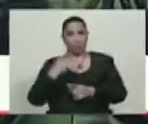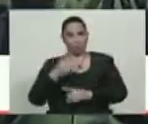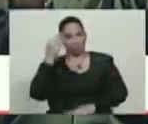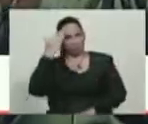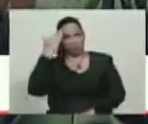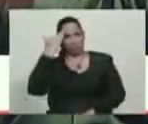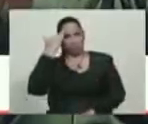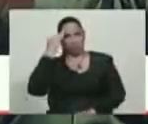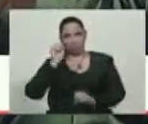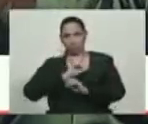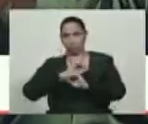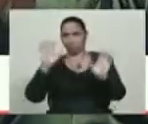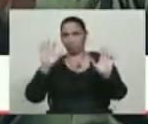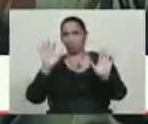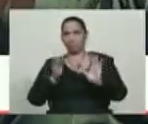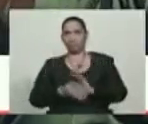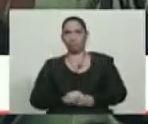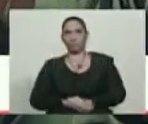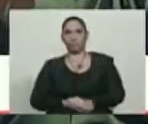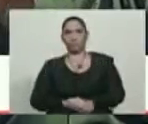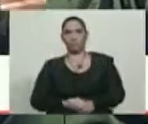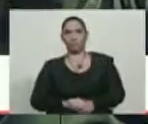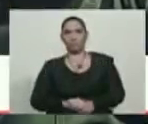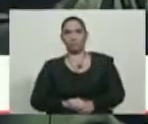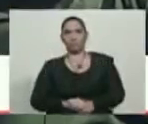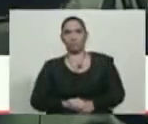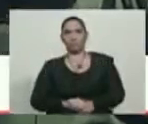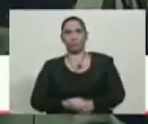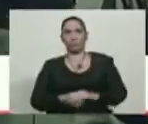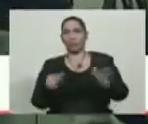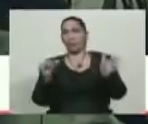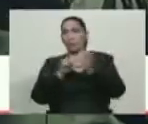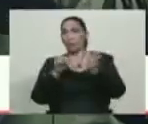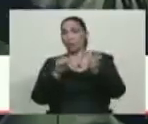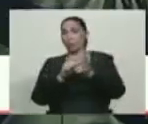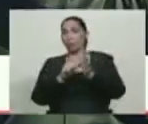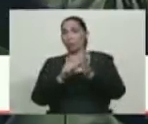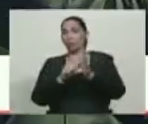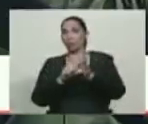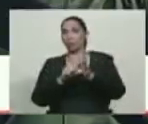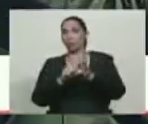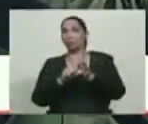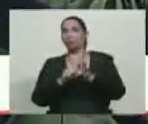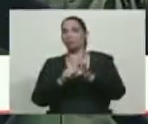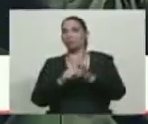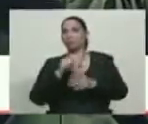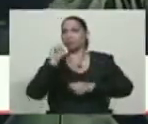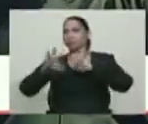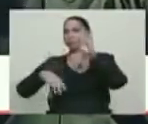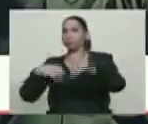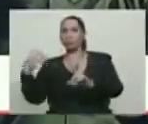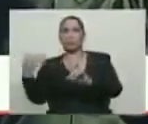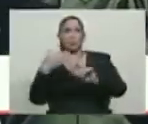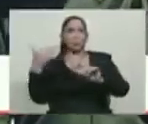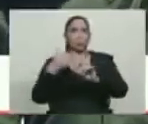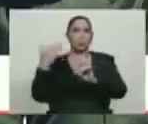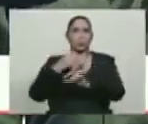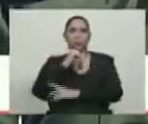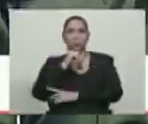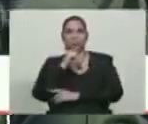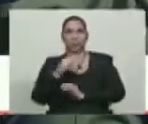con mucha claridad de dónde vinieron los ataques, las